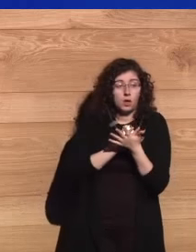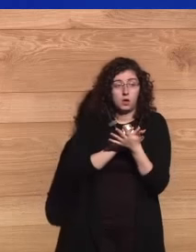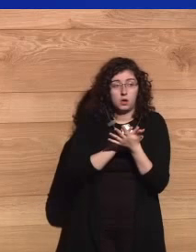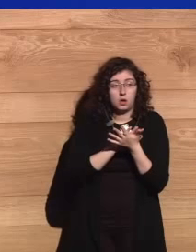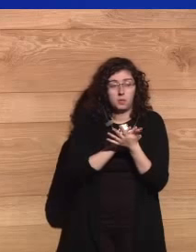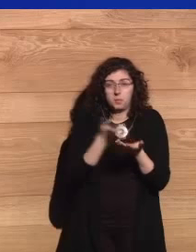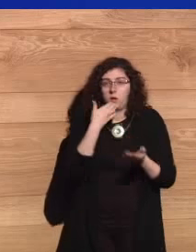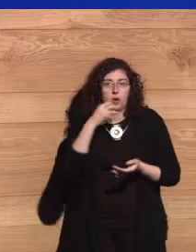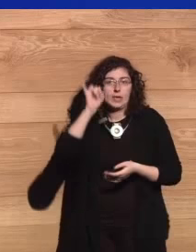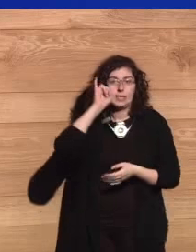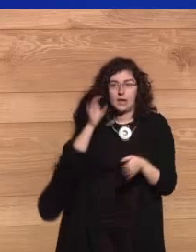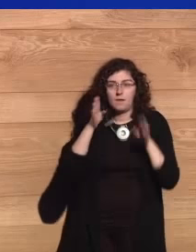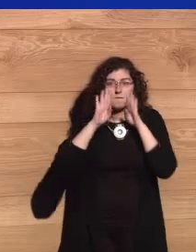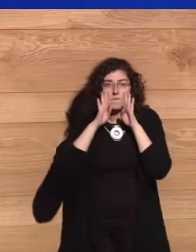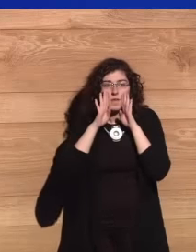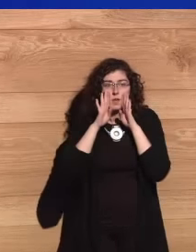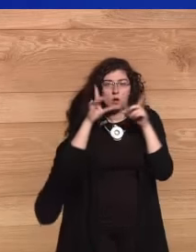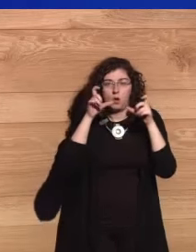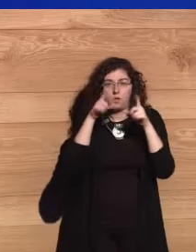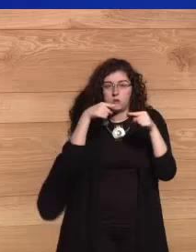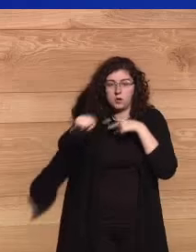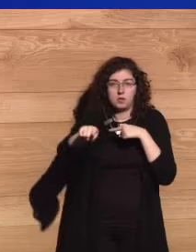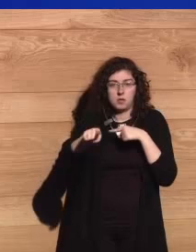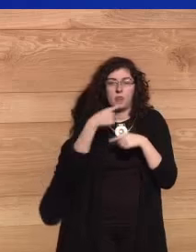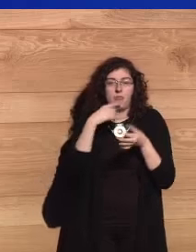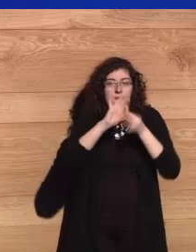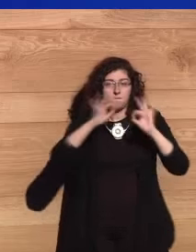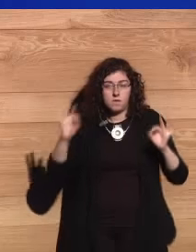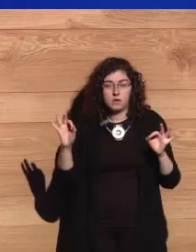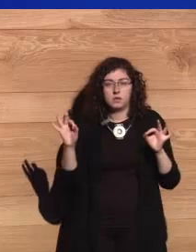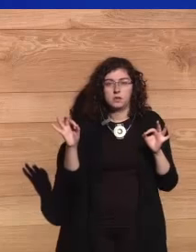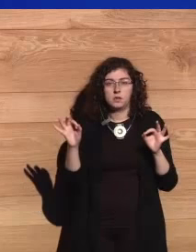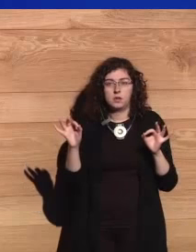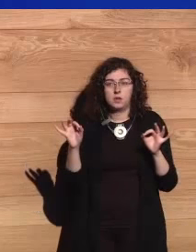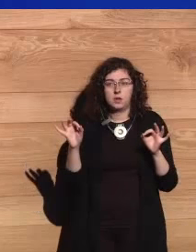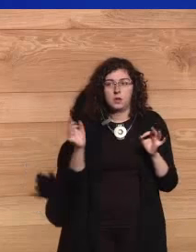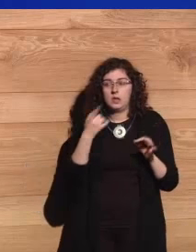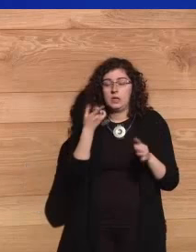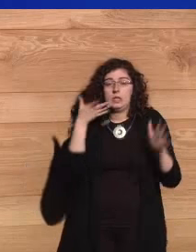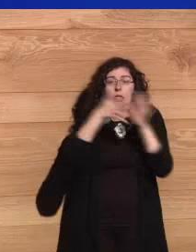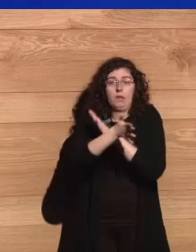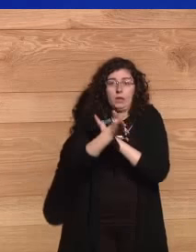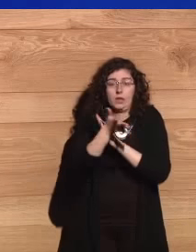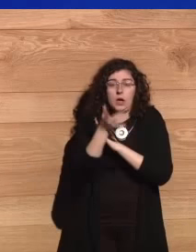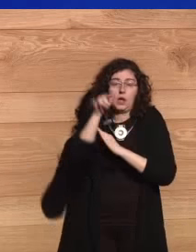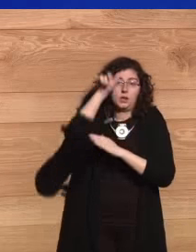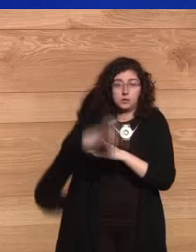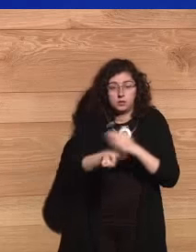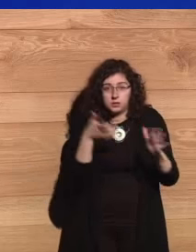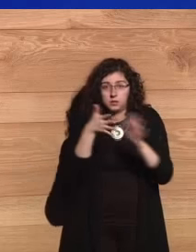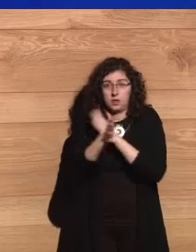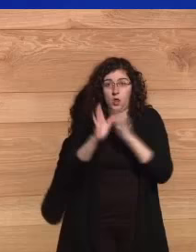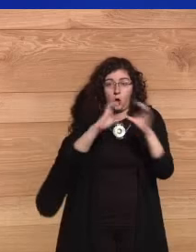Sí, en Instagram, en Facebook, mandan una foto y dicen una frase y supone que te define, se aligera